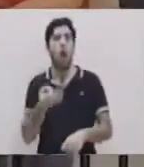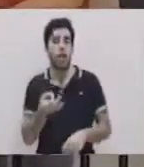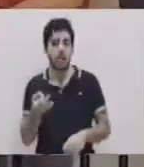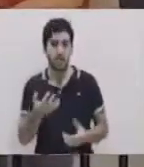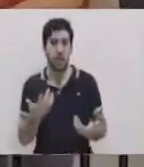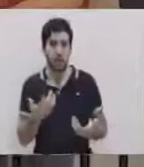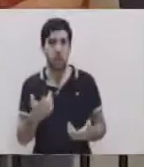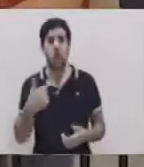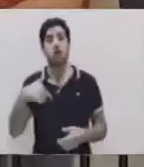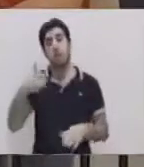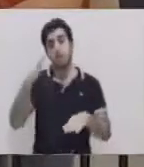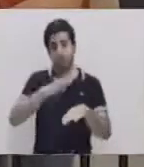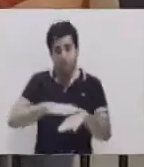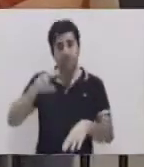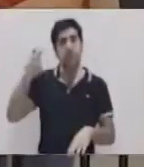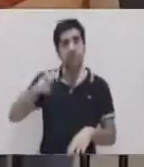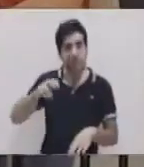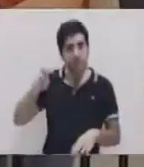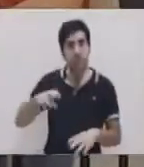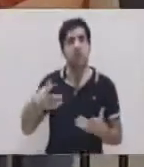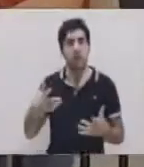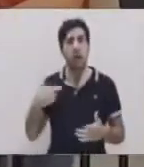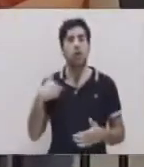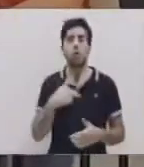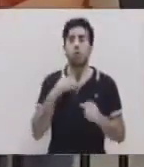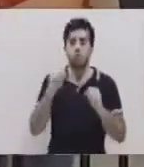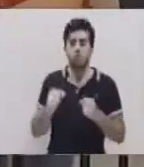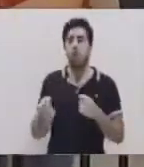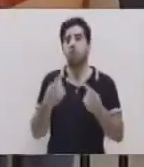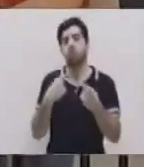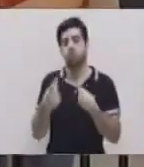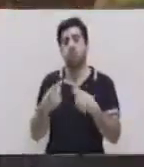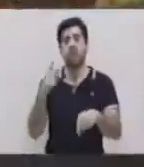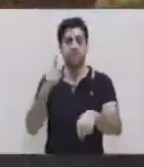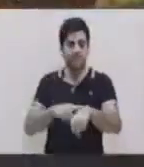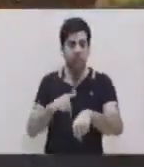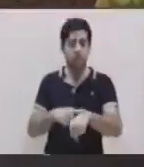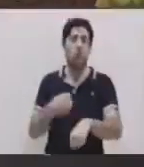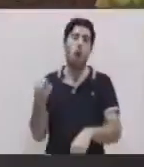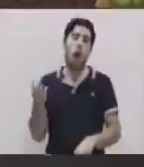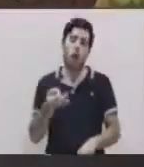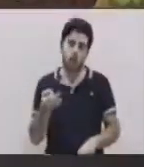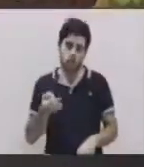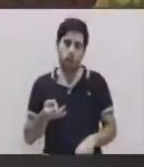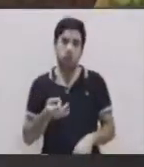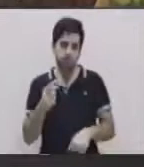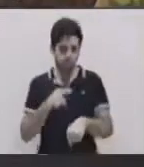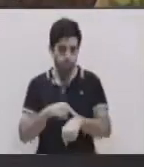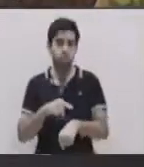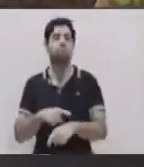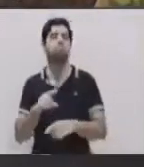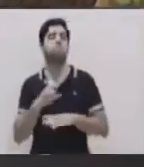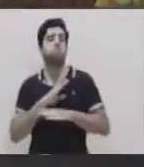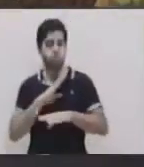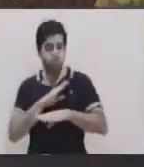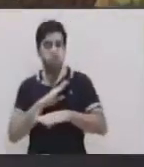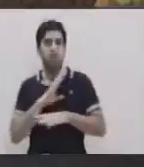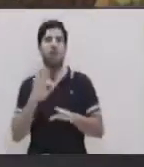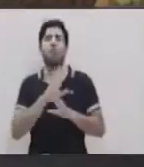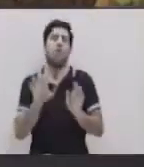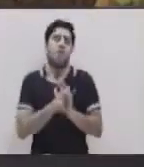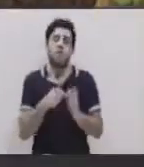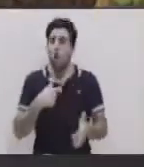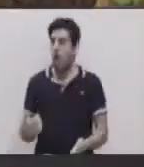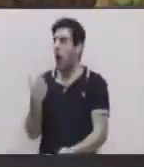que más anhelan, te puedo decir, André, es el tiempo de calidad. Más que el regalarles